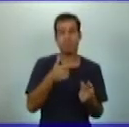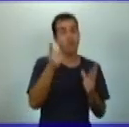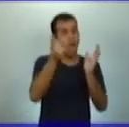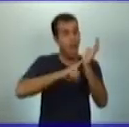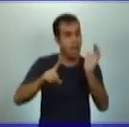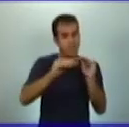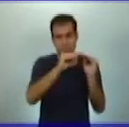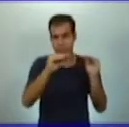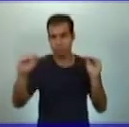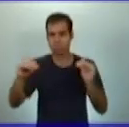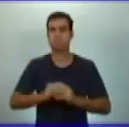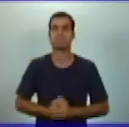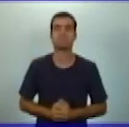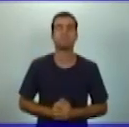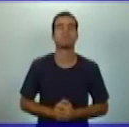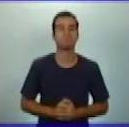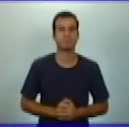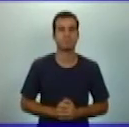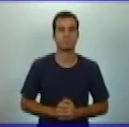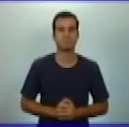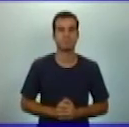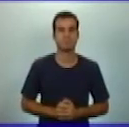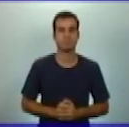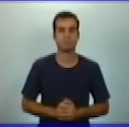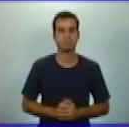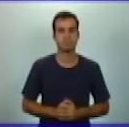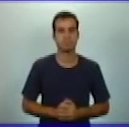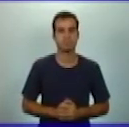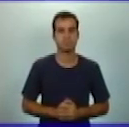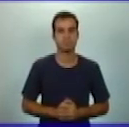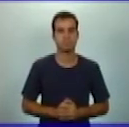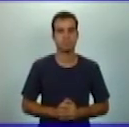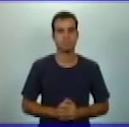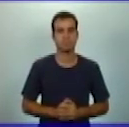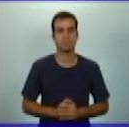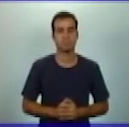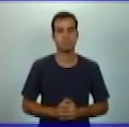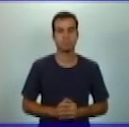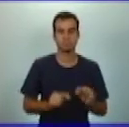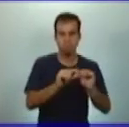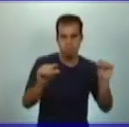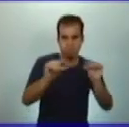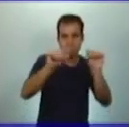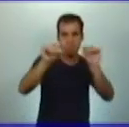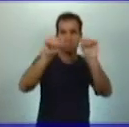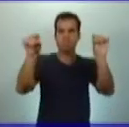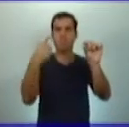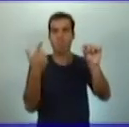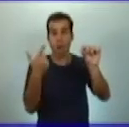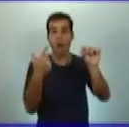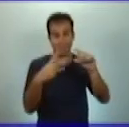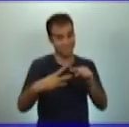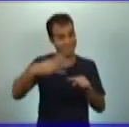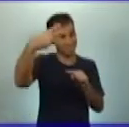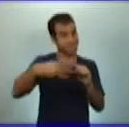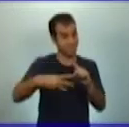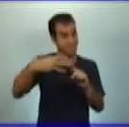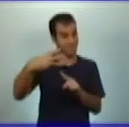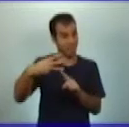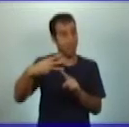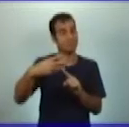los átomos. ¿Cuántos niveles de energía tiene? N igual 1, N igual 2 y N igual 3, ¿verdad? Por tanto,